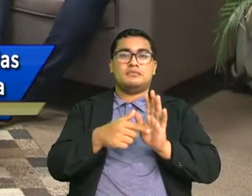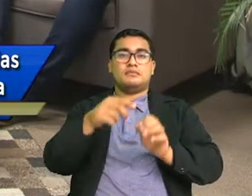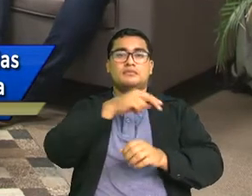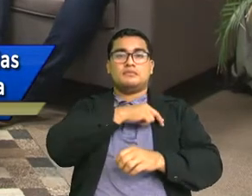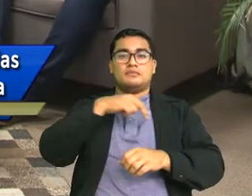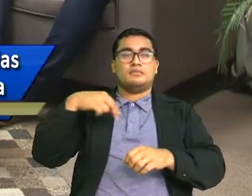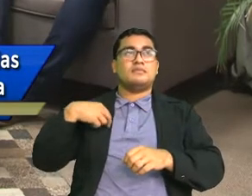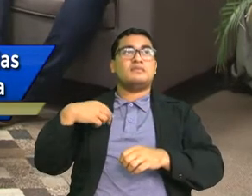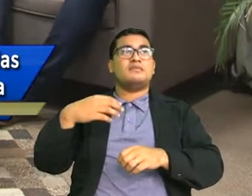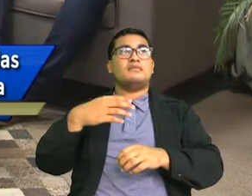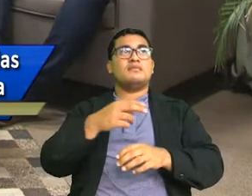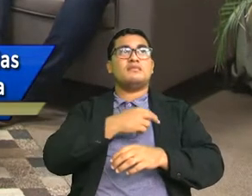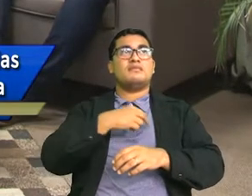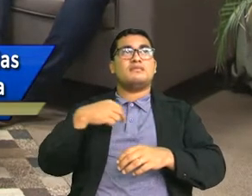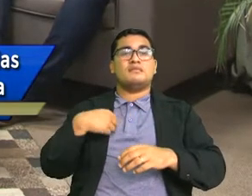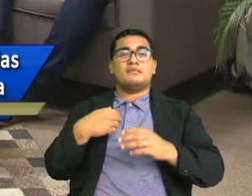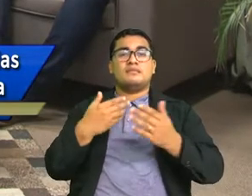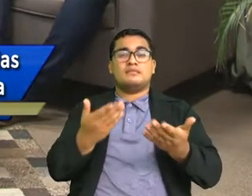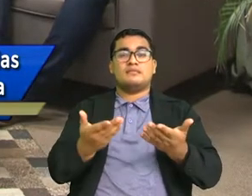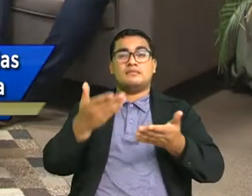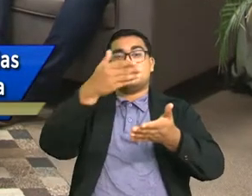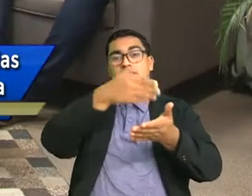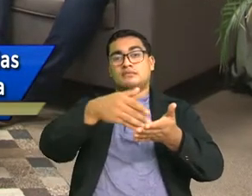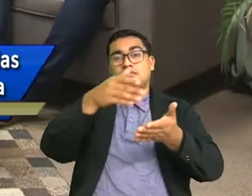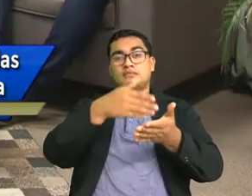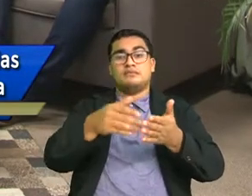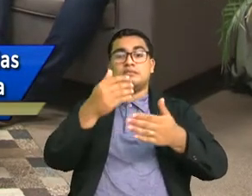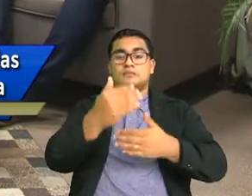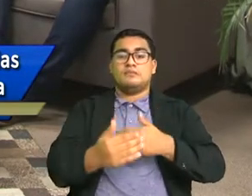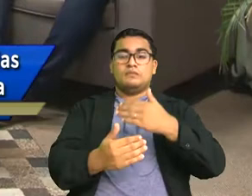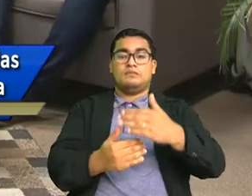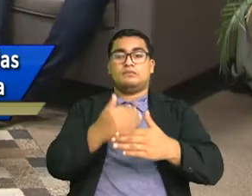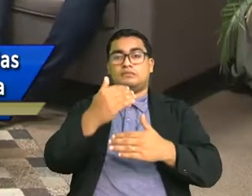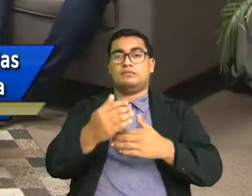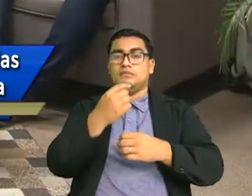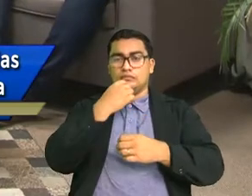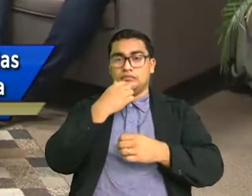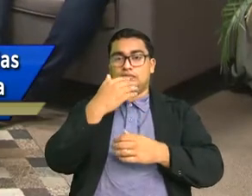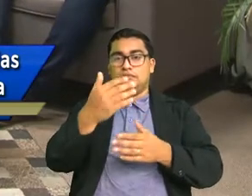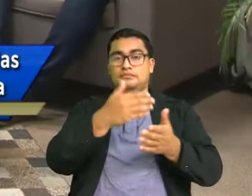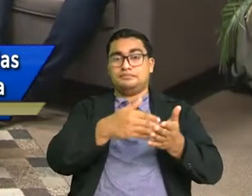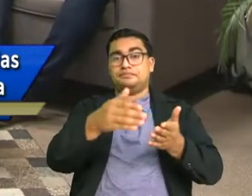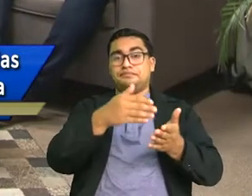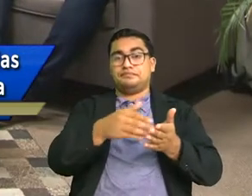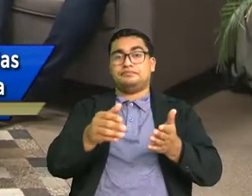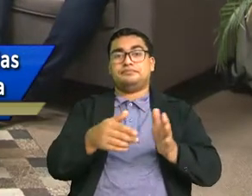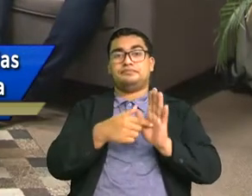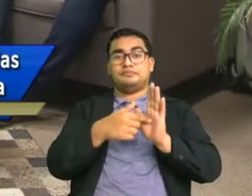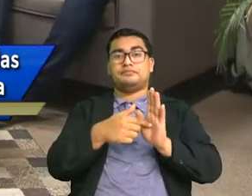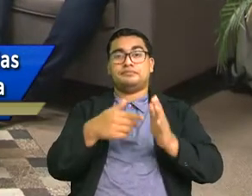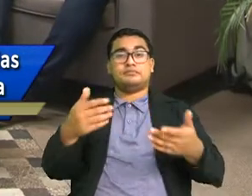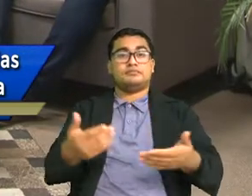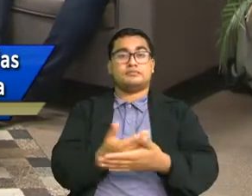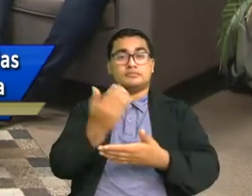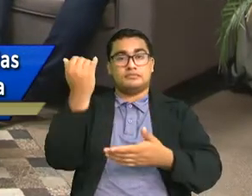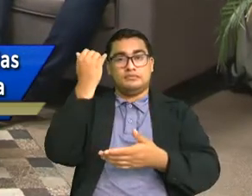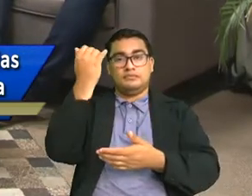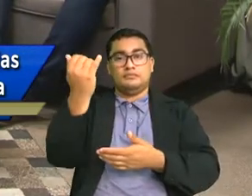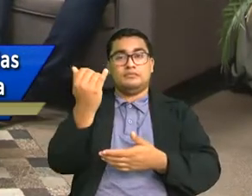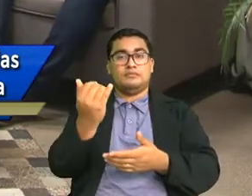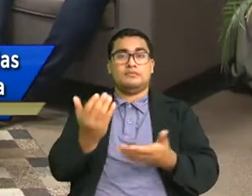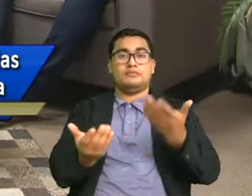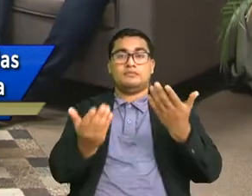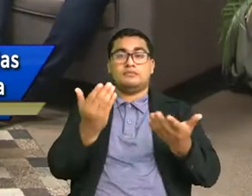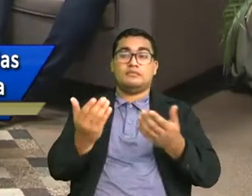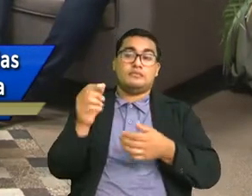corresponde hacer es articular y facilitar procesos porque facilitar procesos porque la tecnología la solución a veces está en la